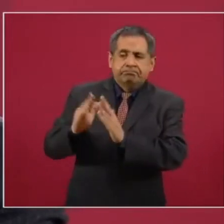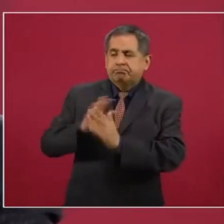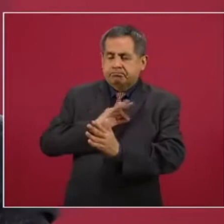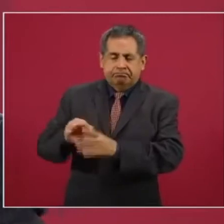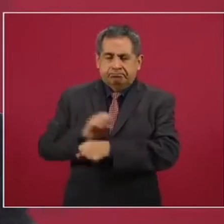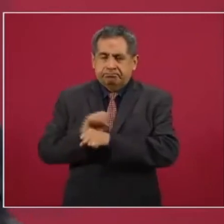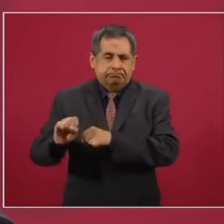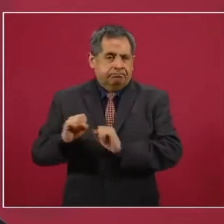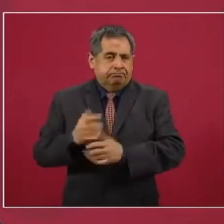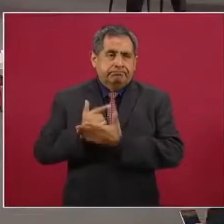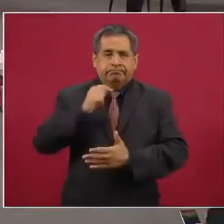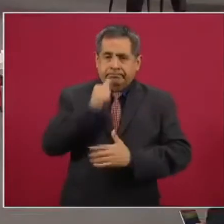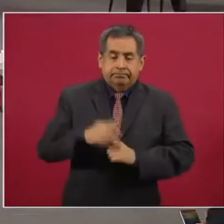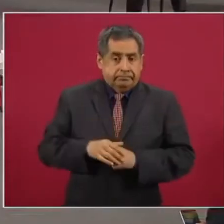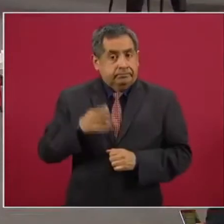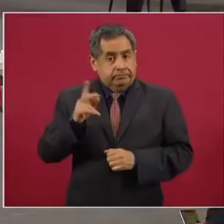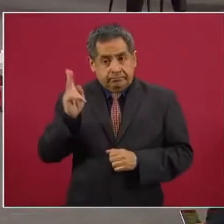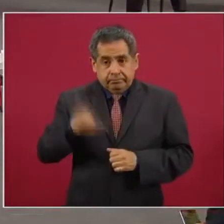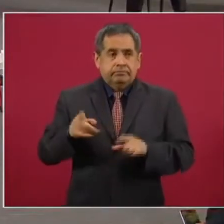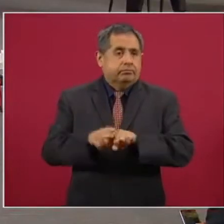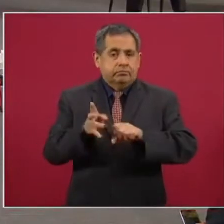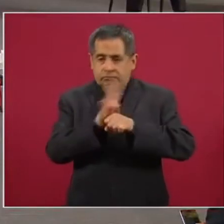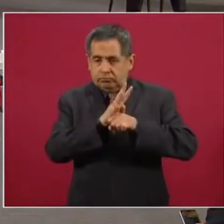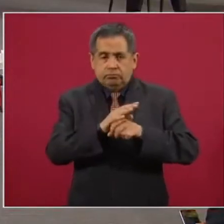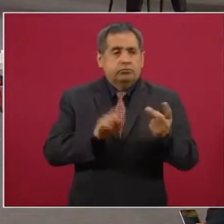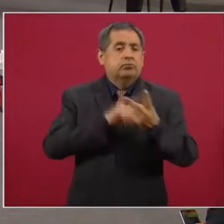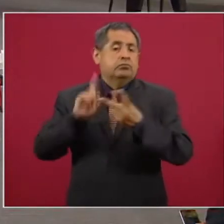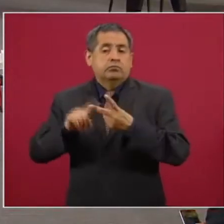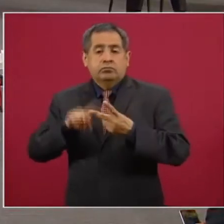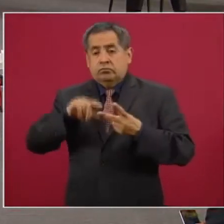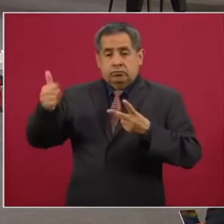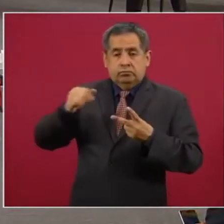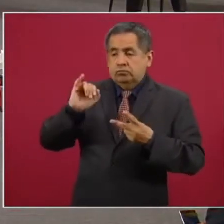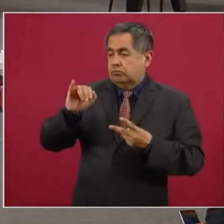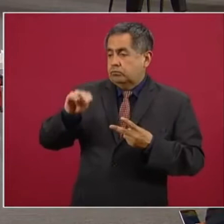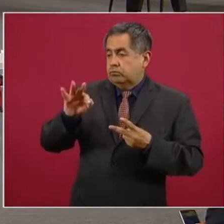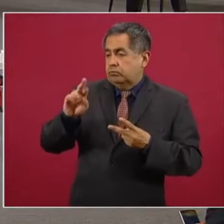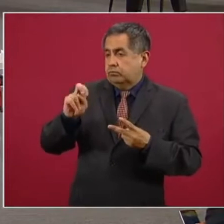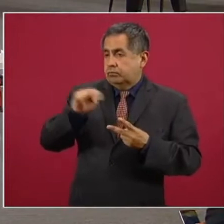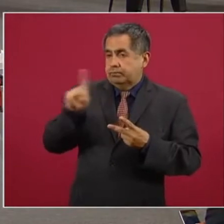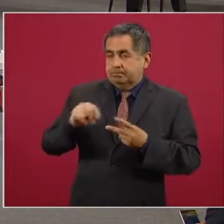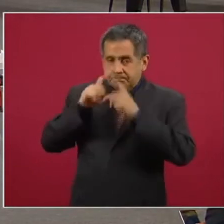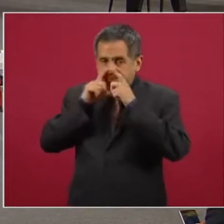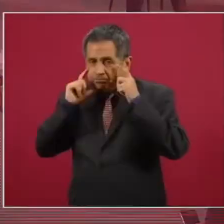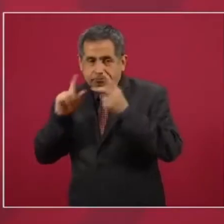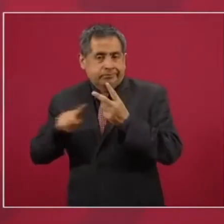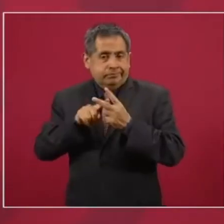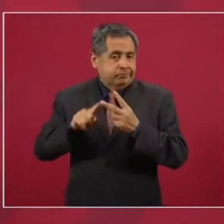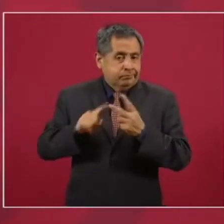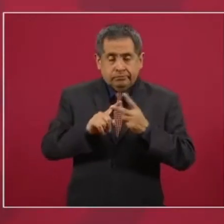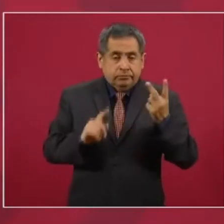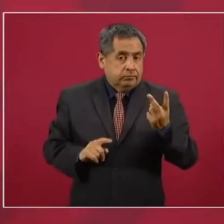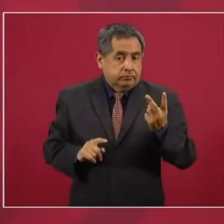Pero ciertamente, como ocurre con COVID, como ocurre con influenza, como ocurre con otros múltiples virus respiratorios, en personas